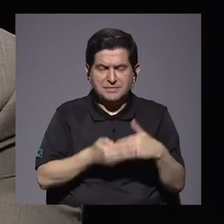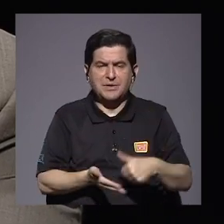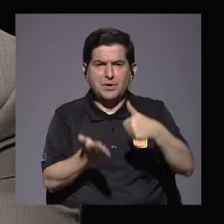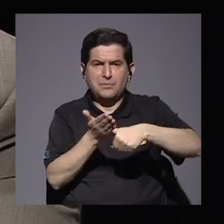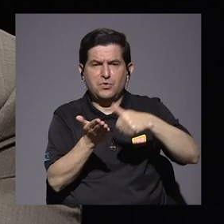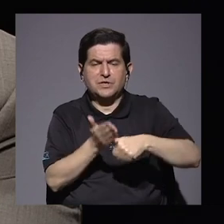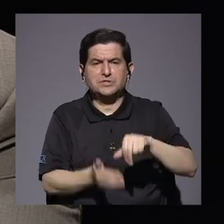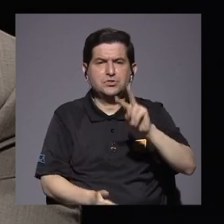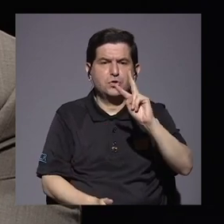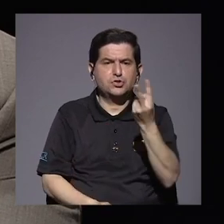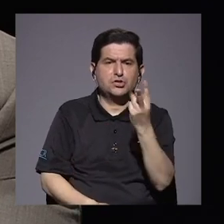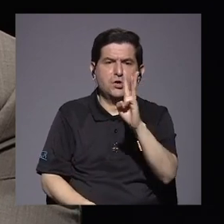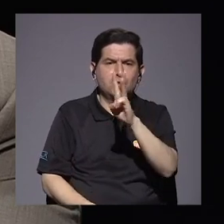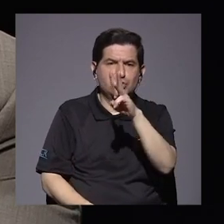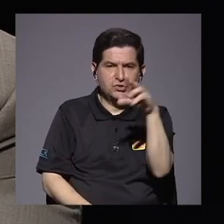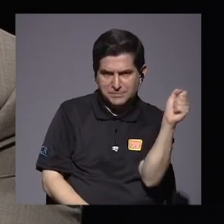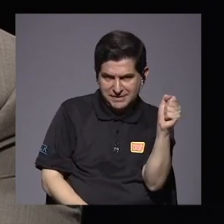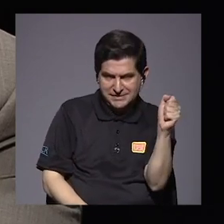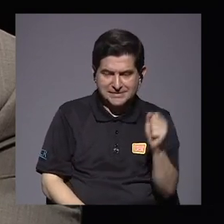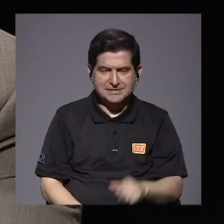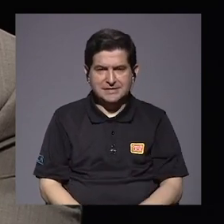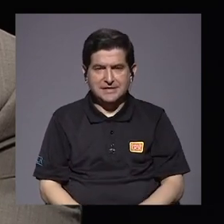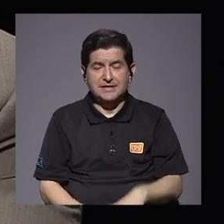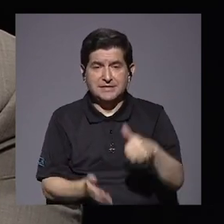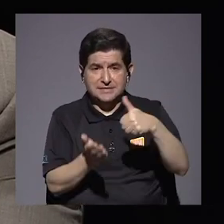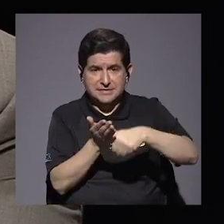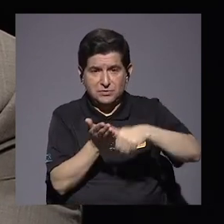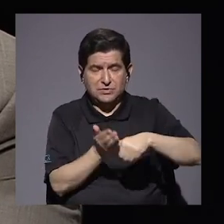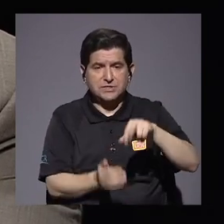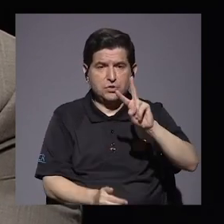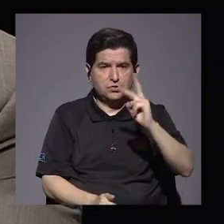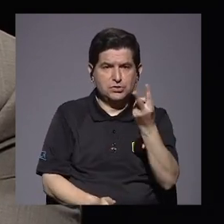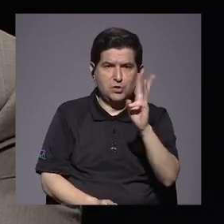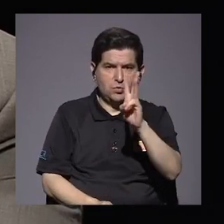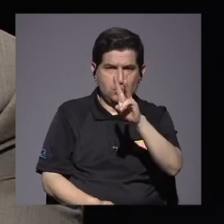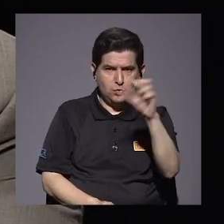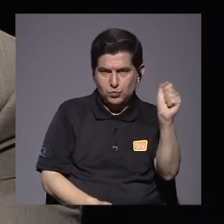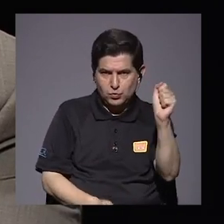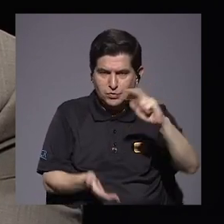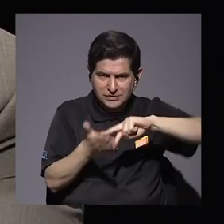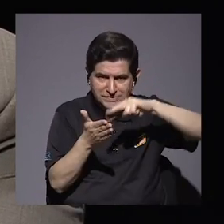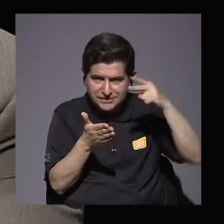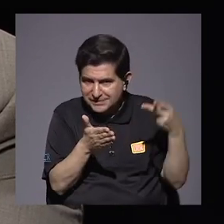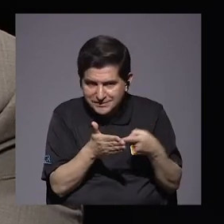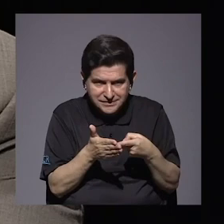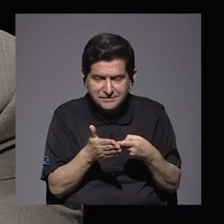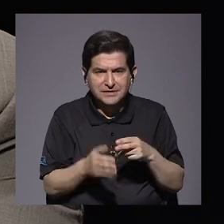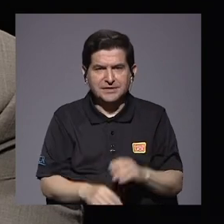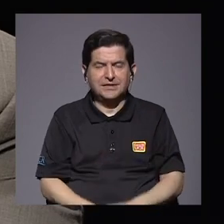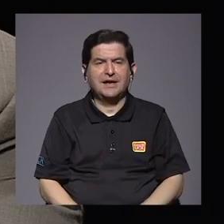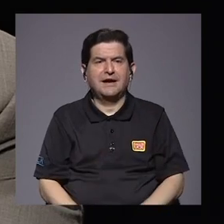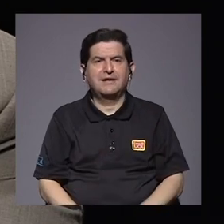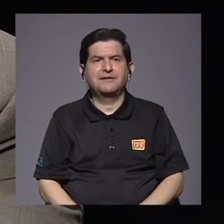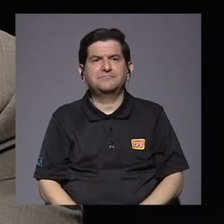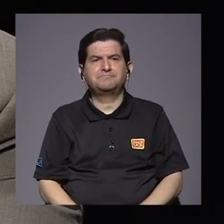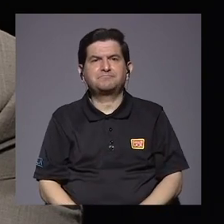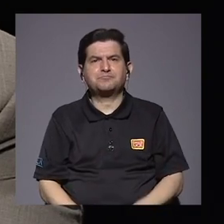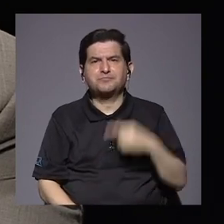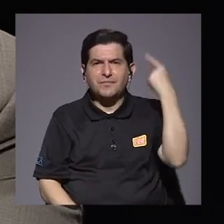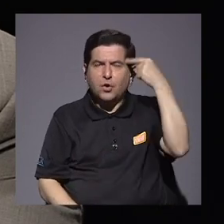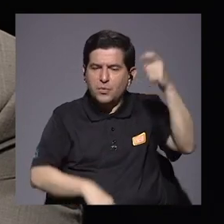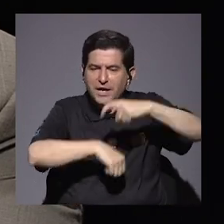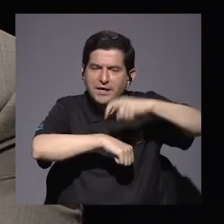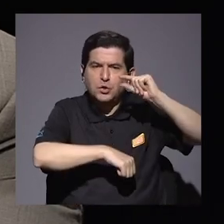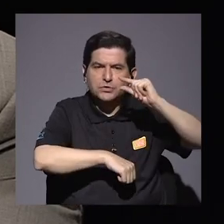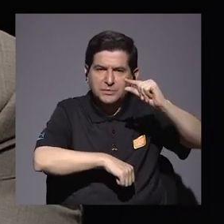es que la elección sería en el segundo semestre. Y bueno, si la elección es en el segundo semestre, hablaríamos de que el gobierno